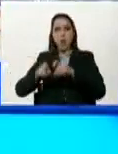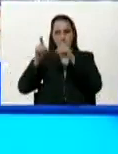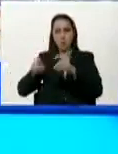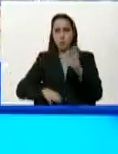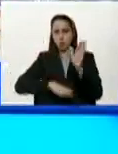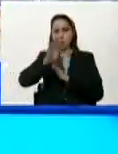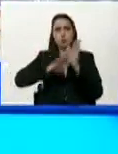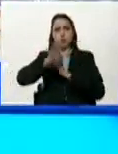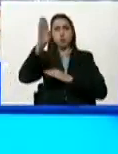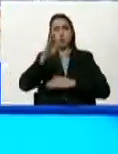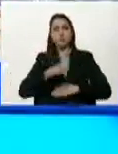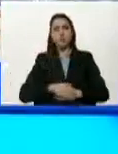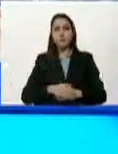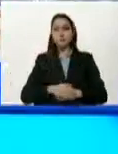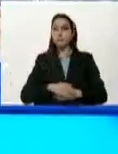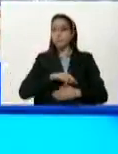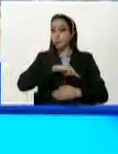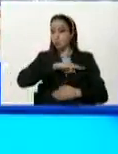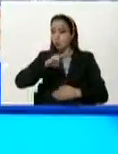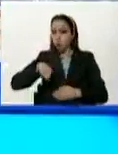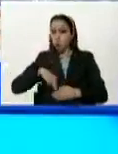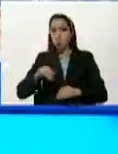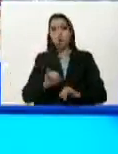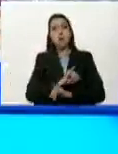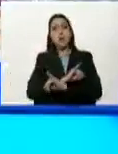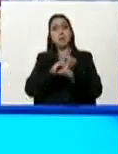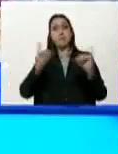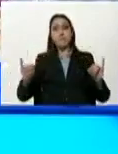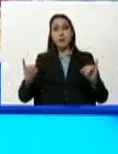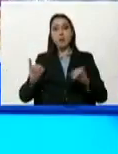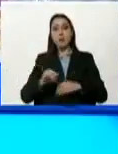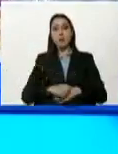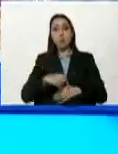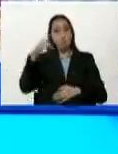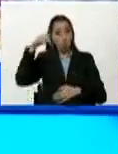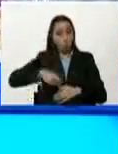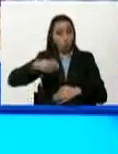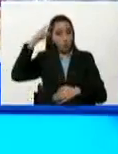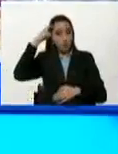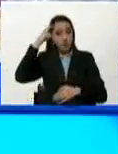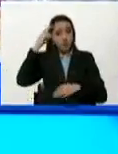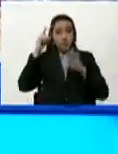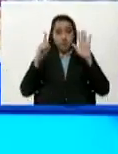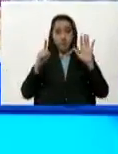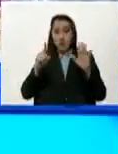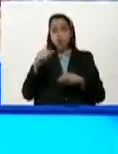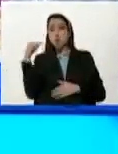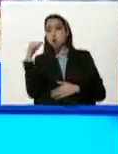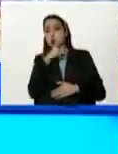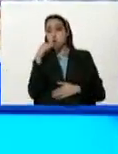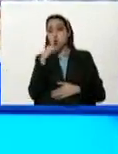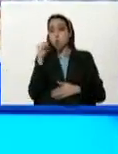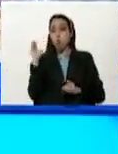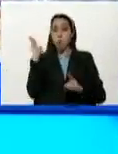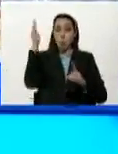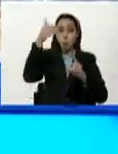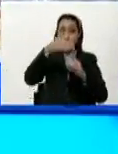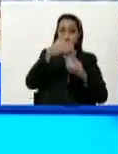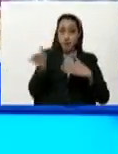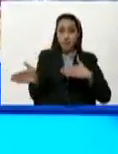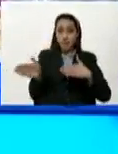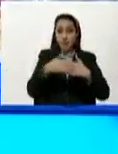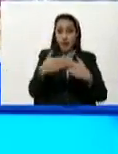crecimiento vamos a cerrar 6 de octubre rumbo a un cierre